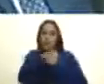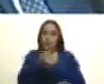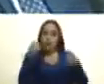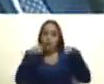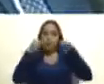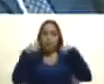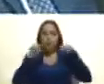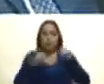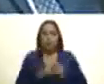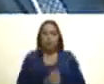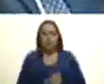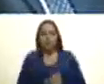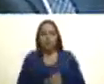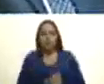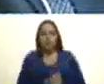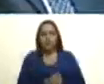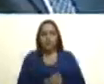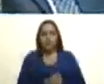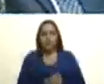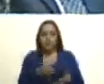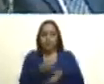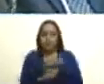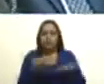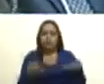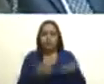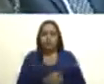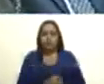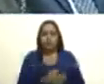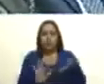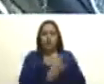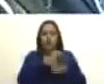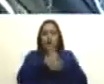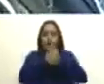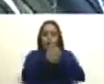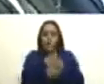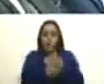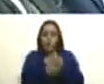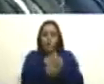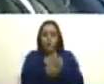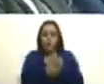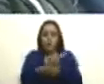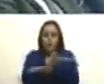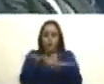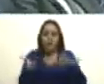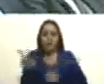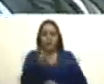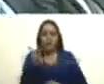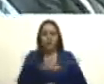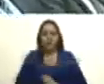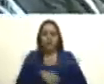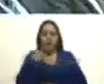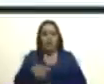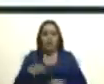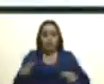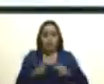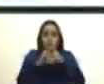generoso del amor por Venezuela aquí nos encontramos